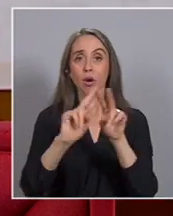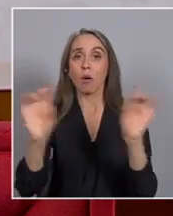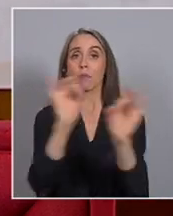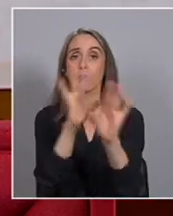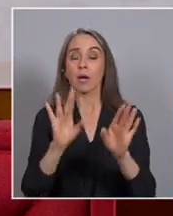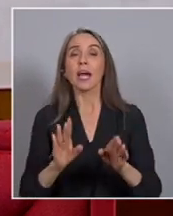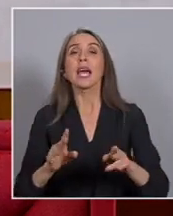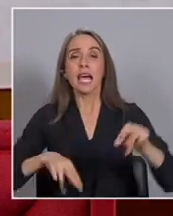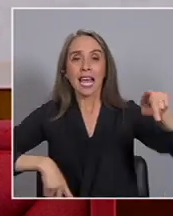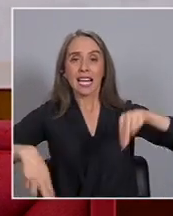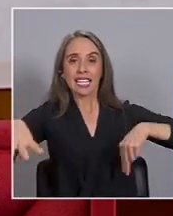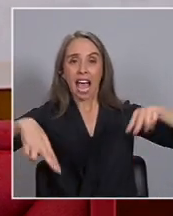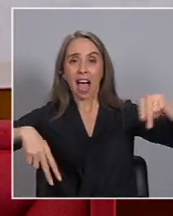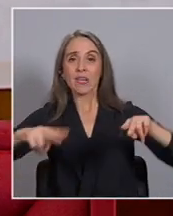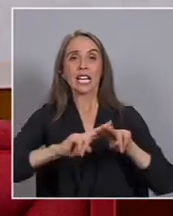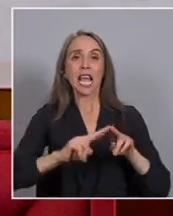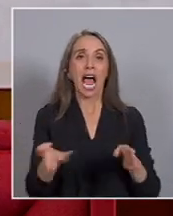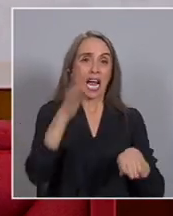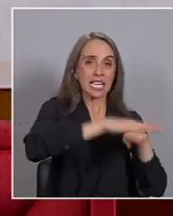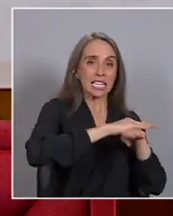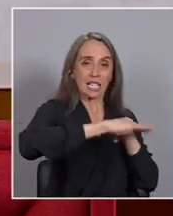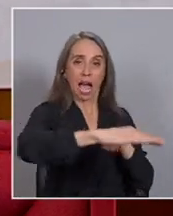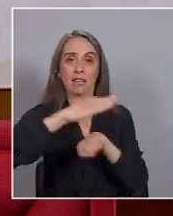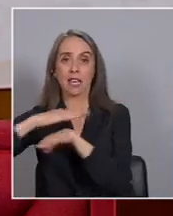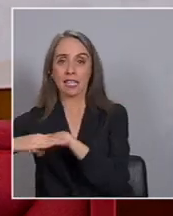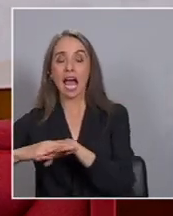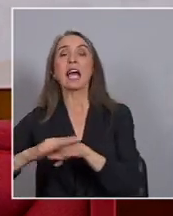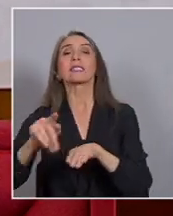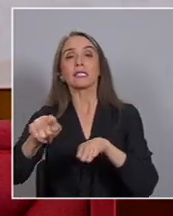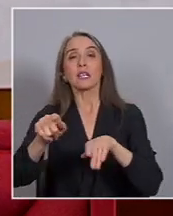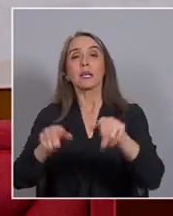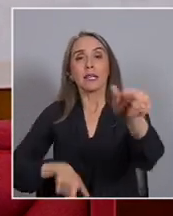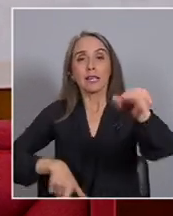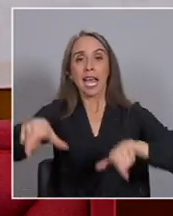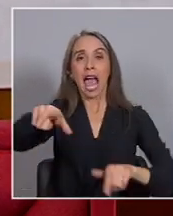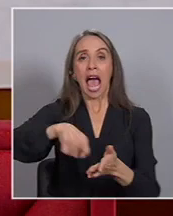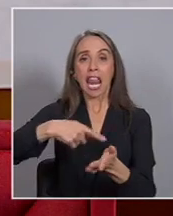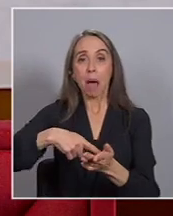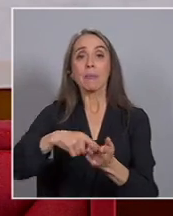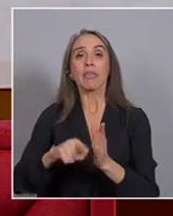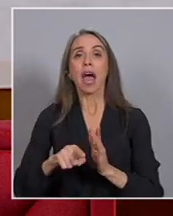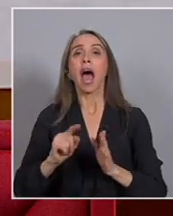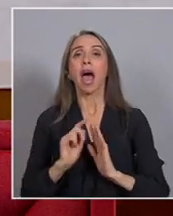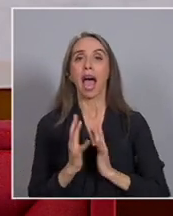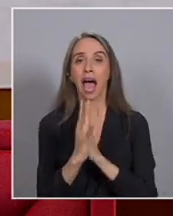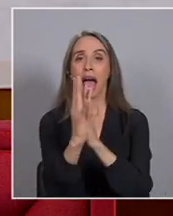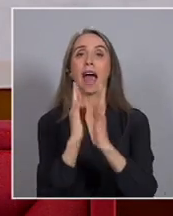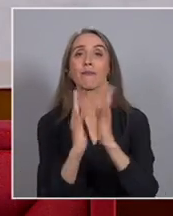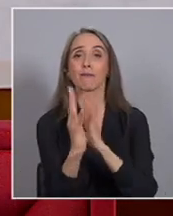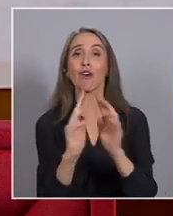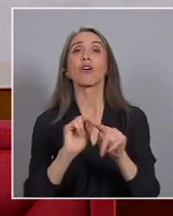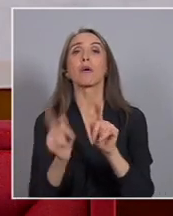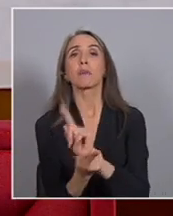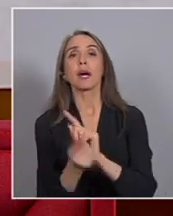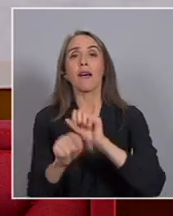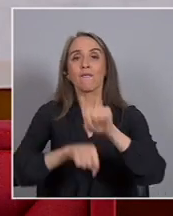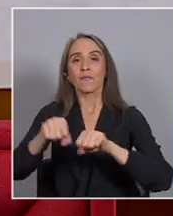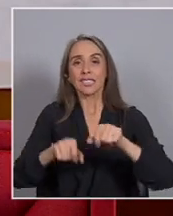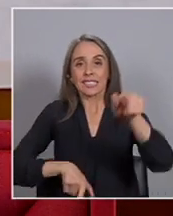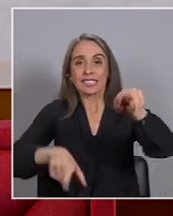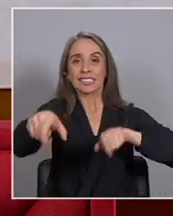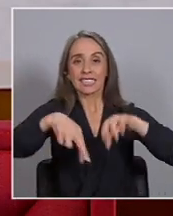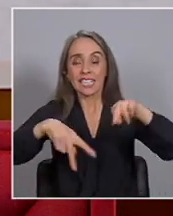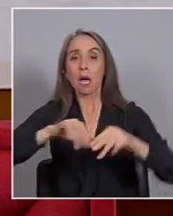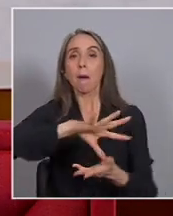mejoramiento de las veredas y el bandejón central, junto a la construcción de una gran ciclovía y la remodelación de la Plaza Italia para transformarla en un